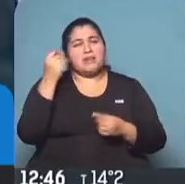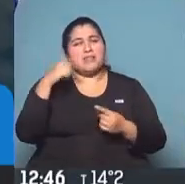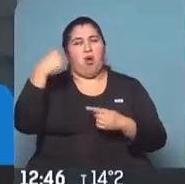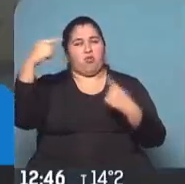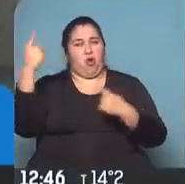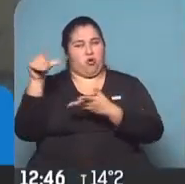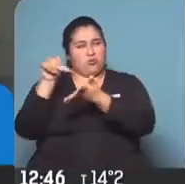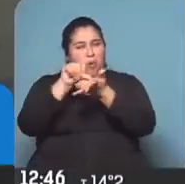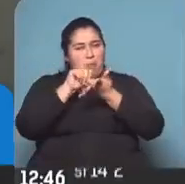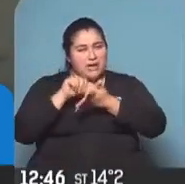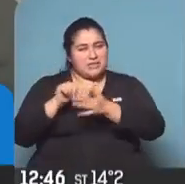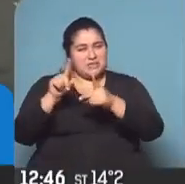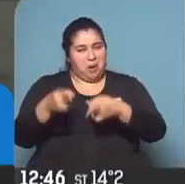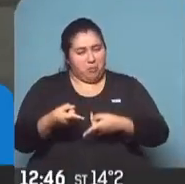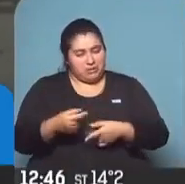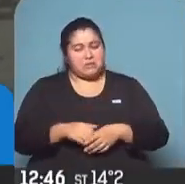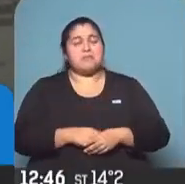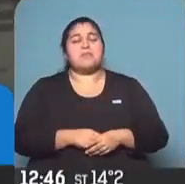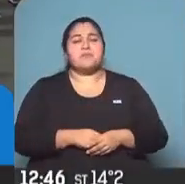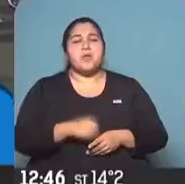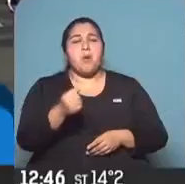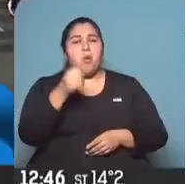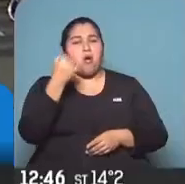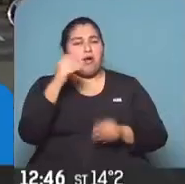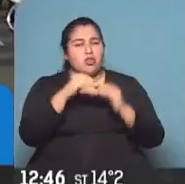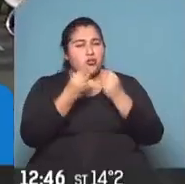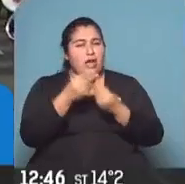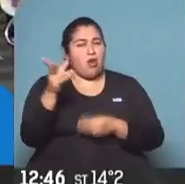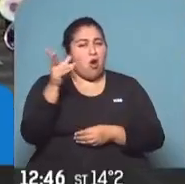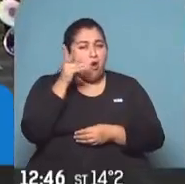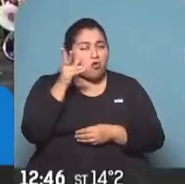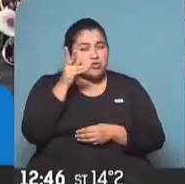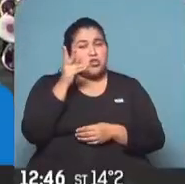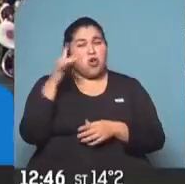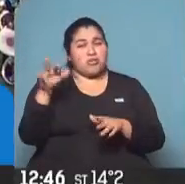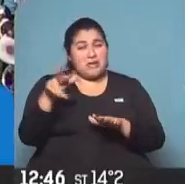la entrega de los 206